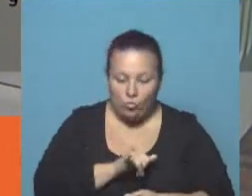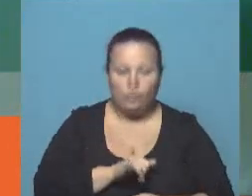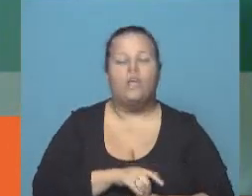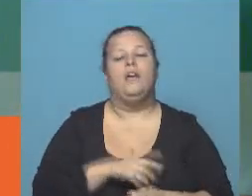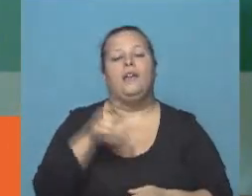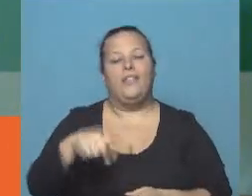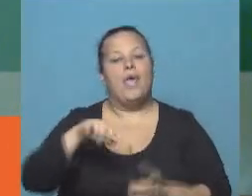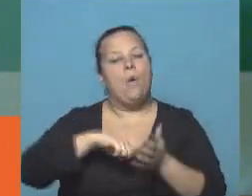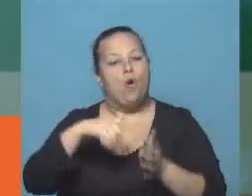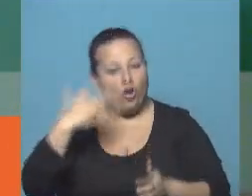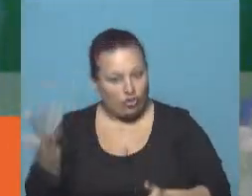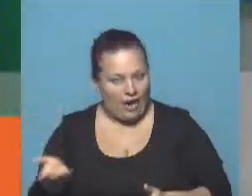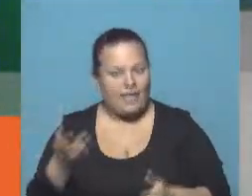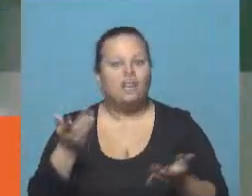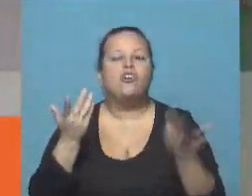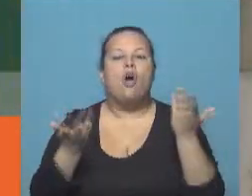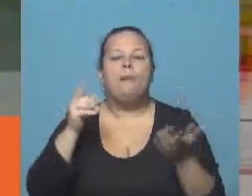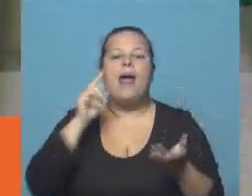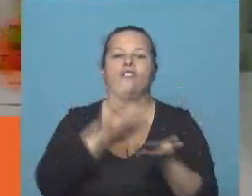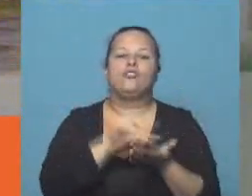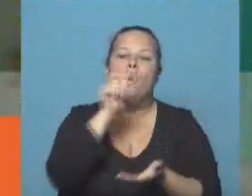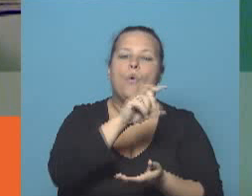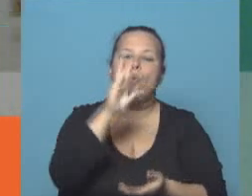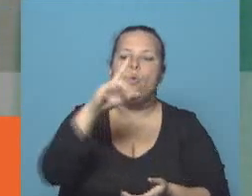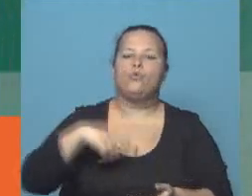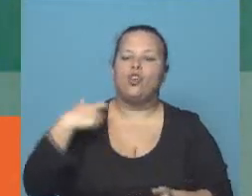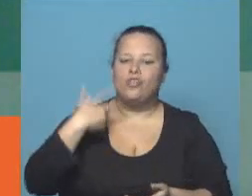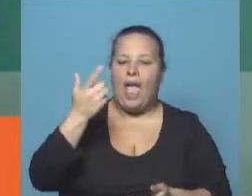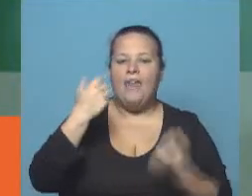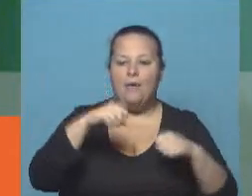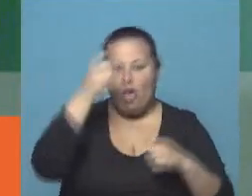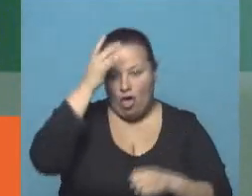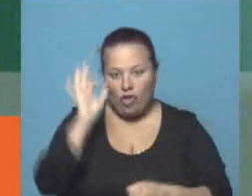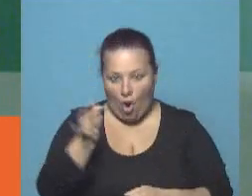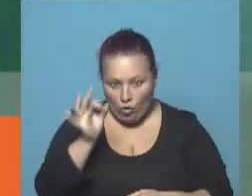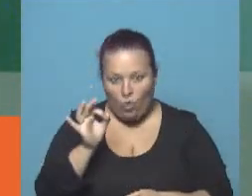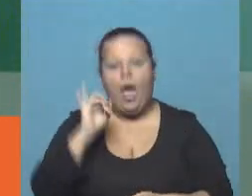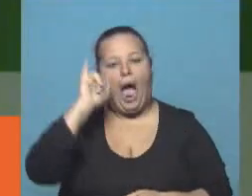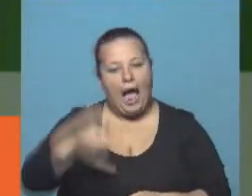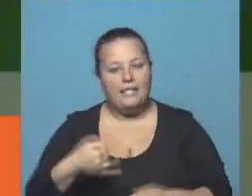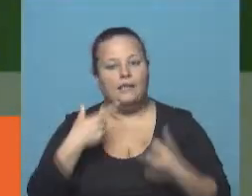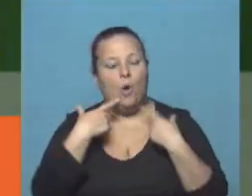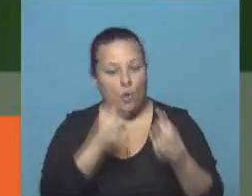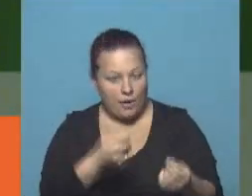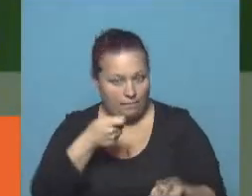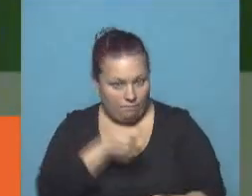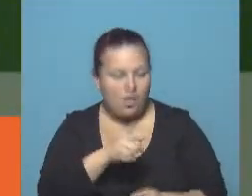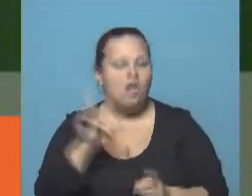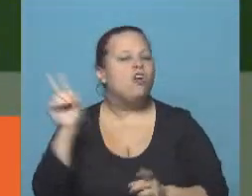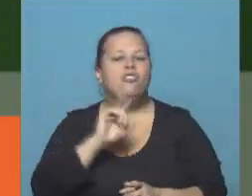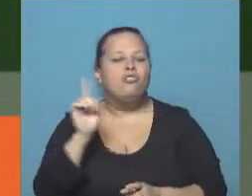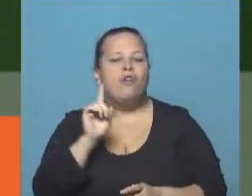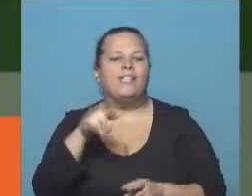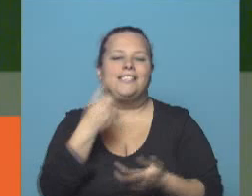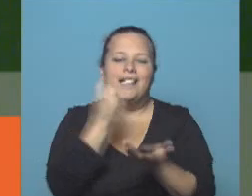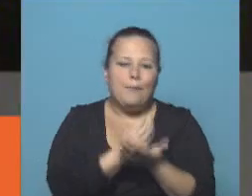eléctrica de la provincia de Buenos Aires con relación a la actuación del Club Social y Deportivo 12 de octubre que adhirió a la demanda si bien no invoca